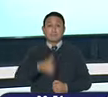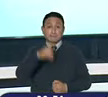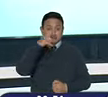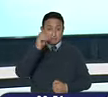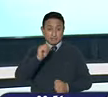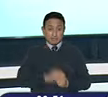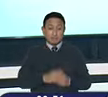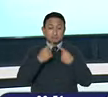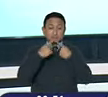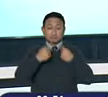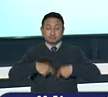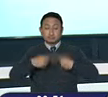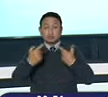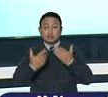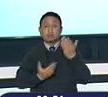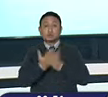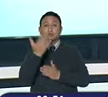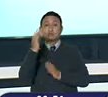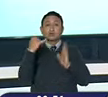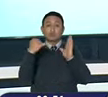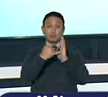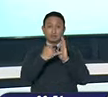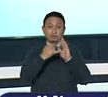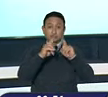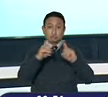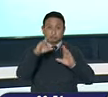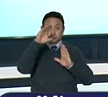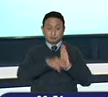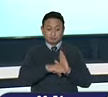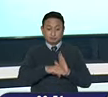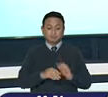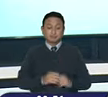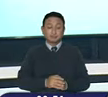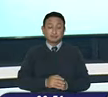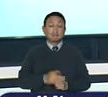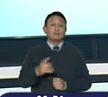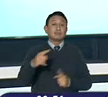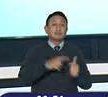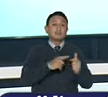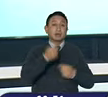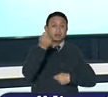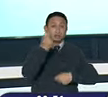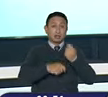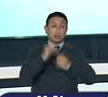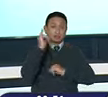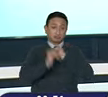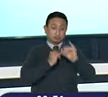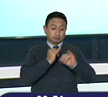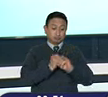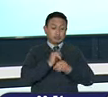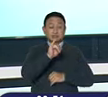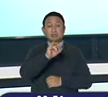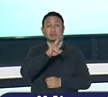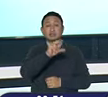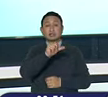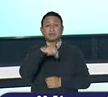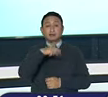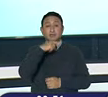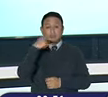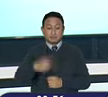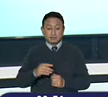Lasso, anunció nuevas rebajas en varios impuestos, entre estos el de salida de divisas, el IVA durante los feriados y el